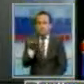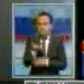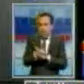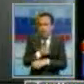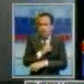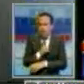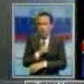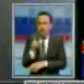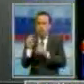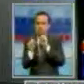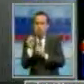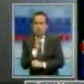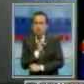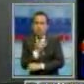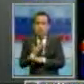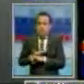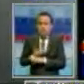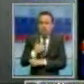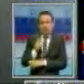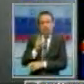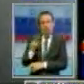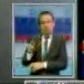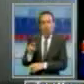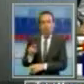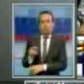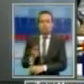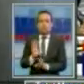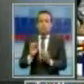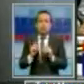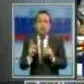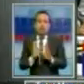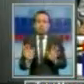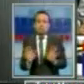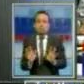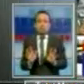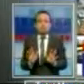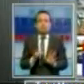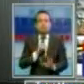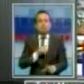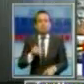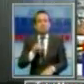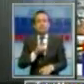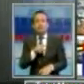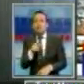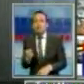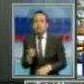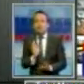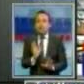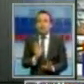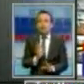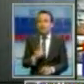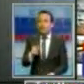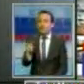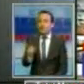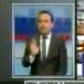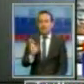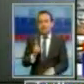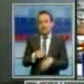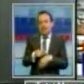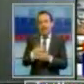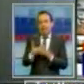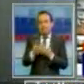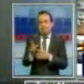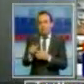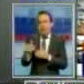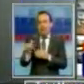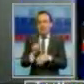es que como dicen los políticos, sí, me no, lo piden. No, no. Ok. Dímelo, ¿puedes mensaje? ¿Y 20 segundos? No, ya, pues igual ocupar un poquito más acá al lado, si